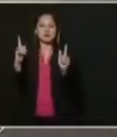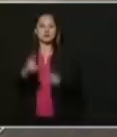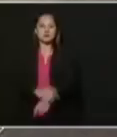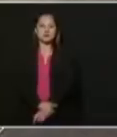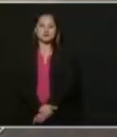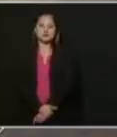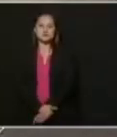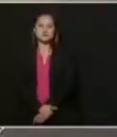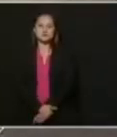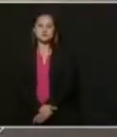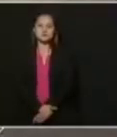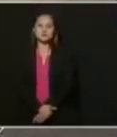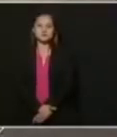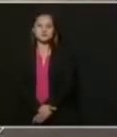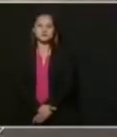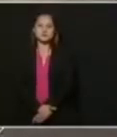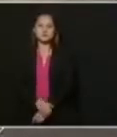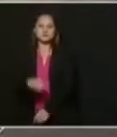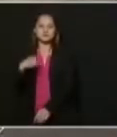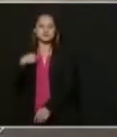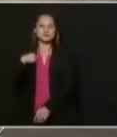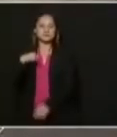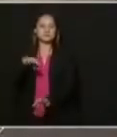Ya terminé con los 100 puntos.